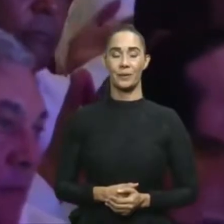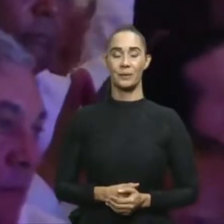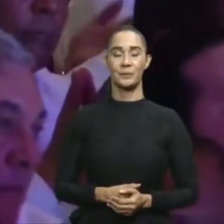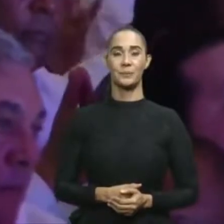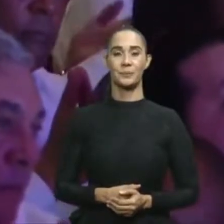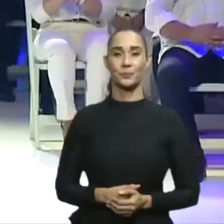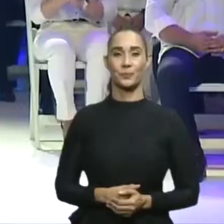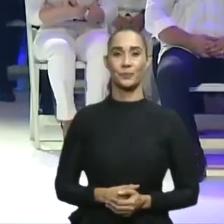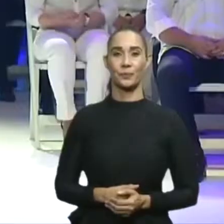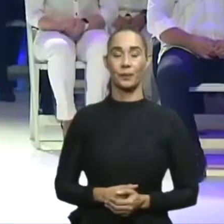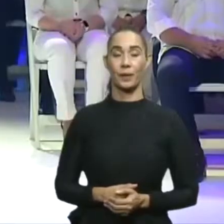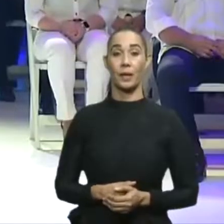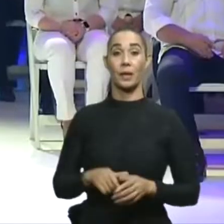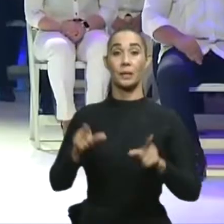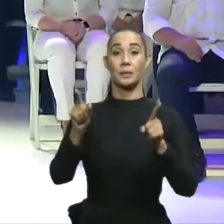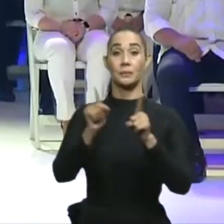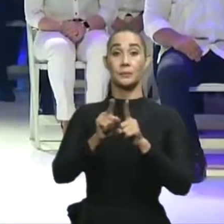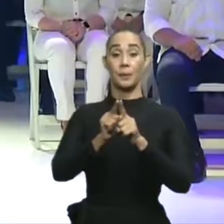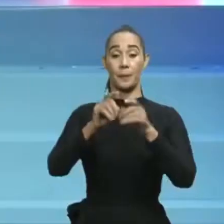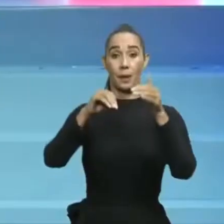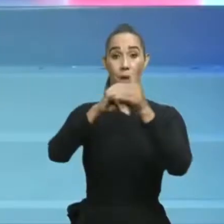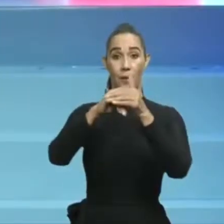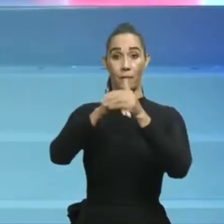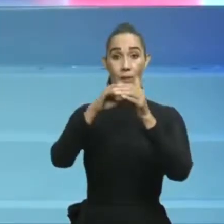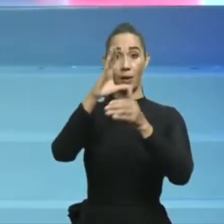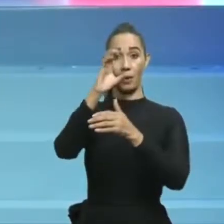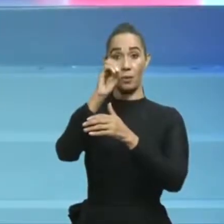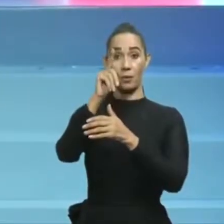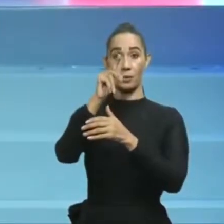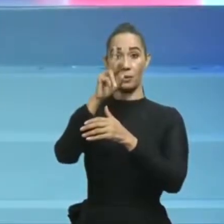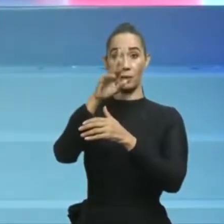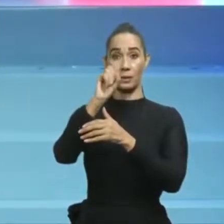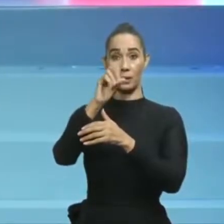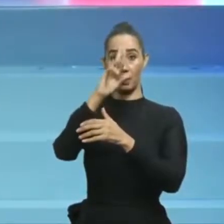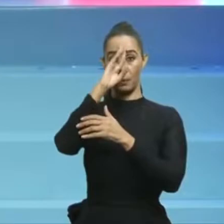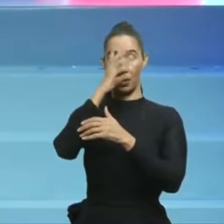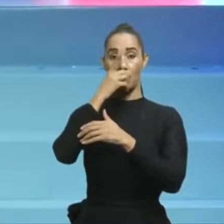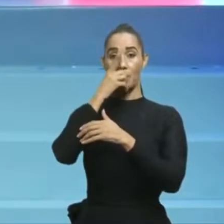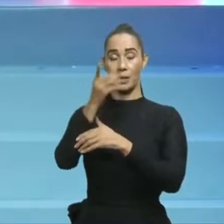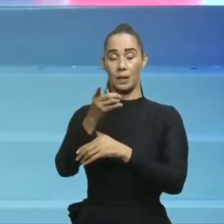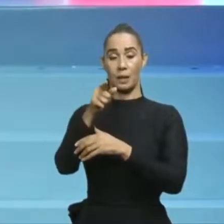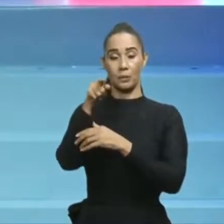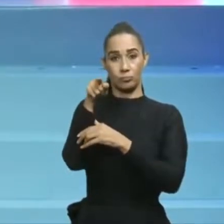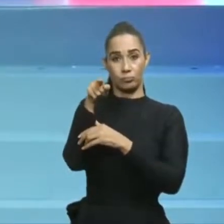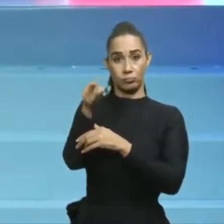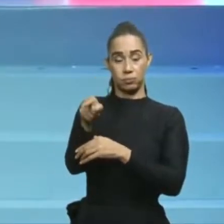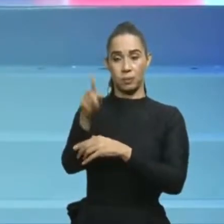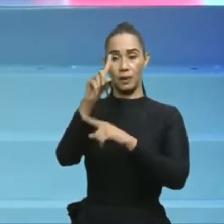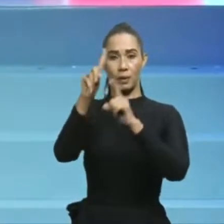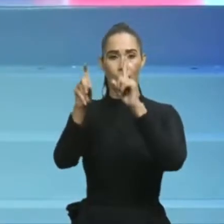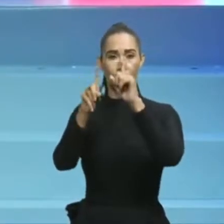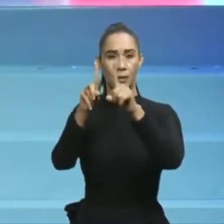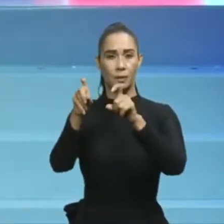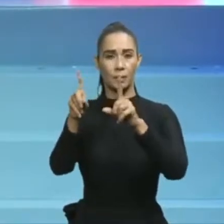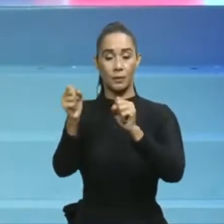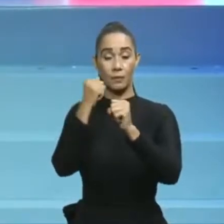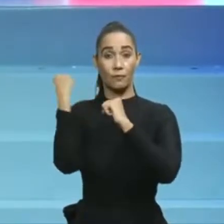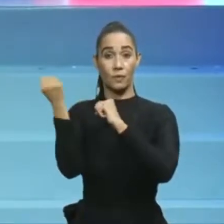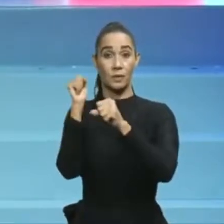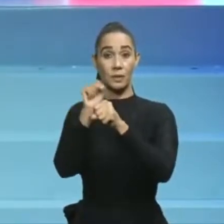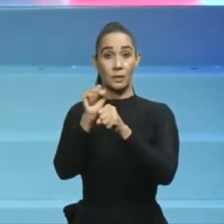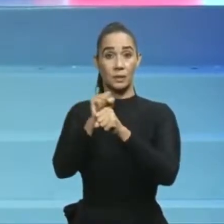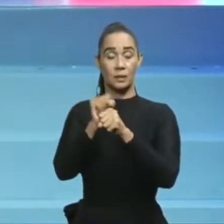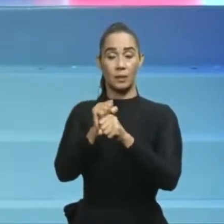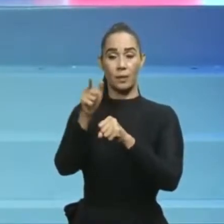en la última medición del banco central de la república dominicana entidad que produce la encuesta nacional de la fuerza de trabajo